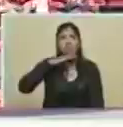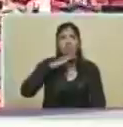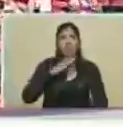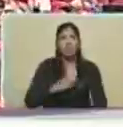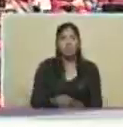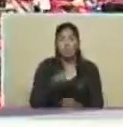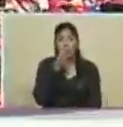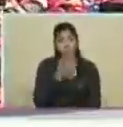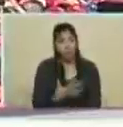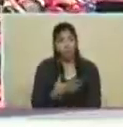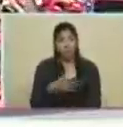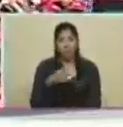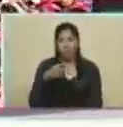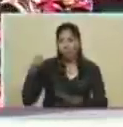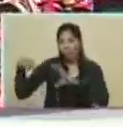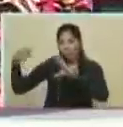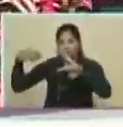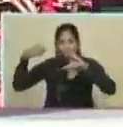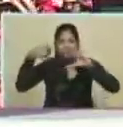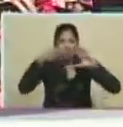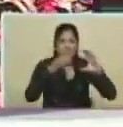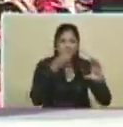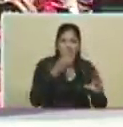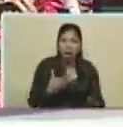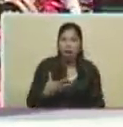¡Qué hermosas las imágenes!